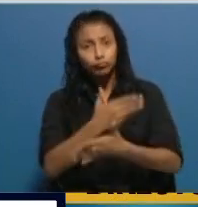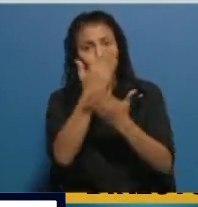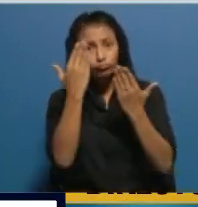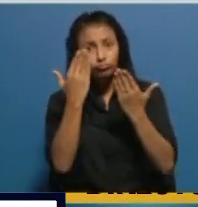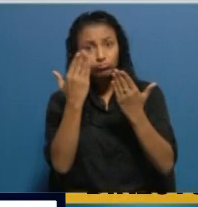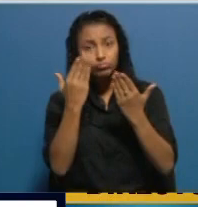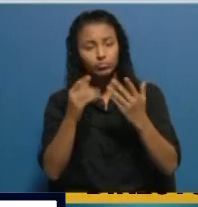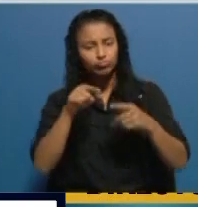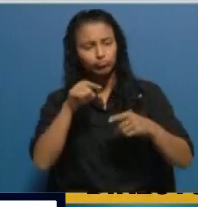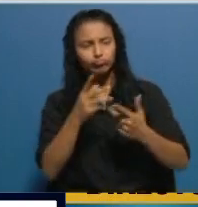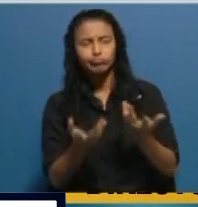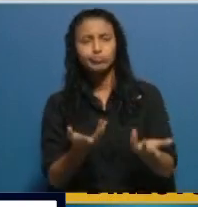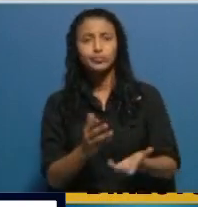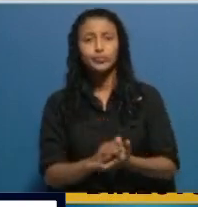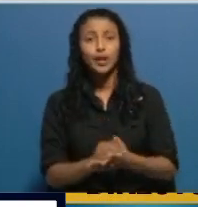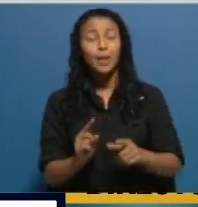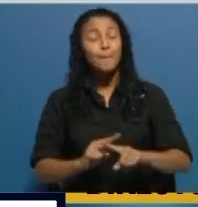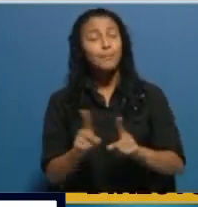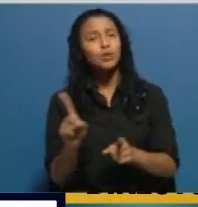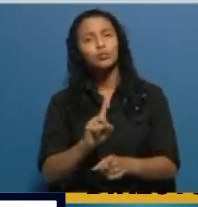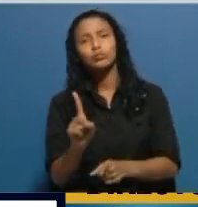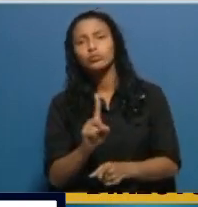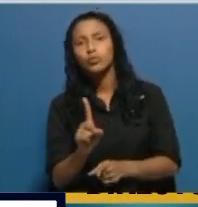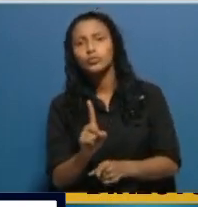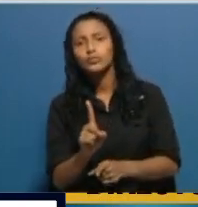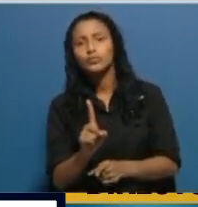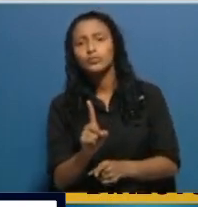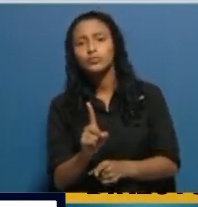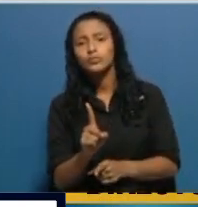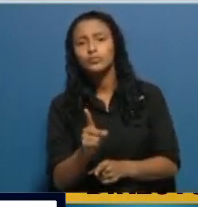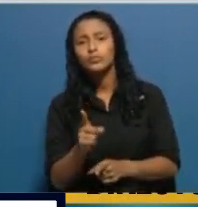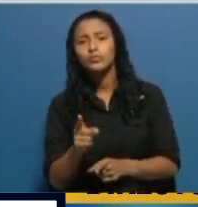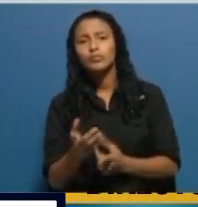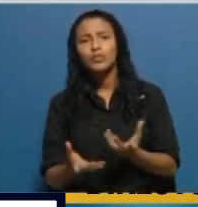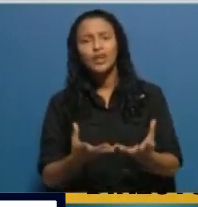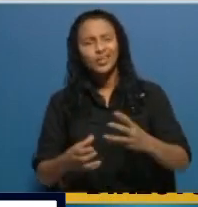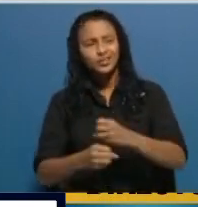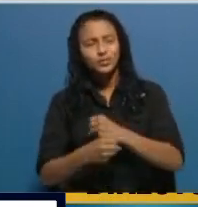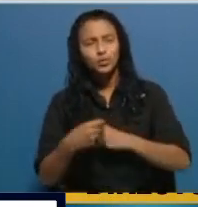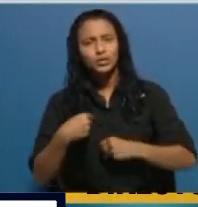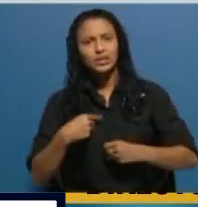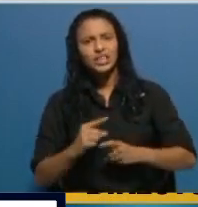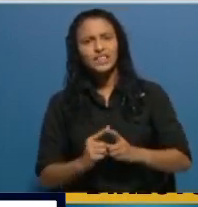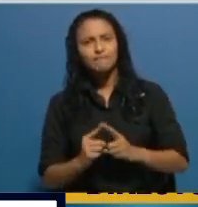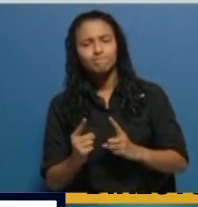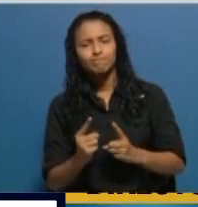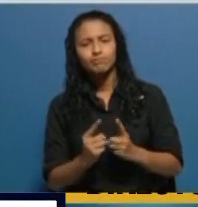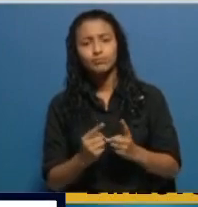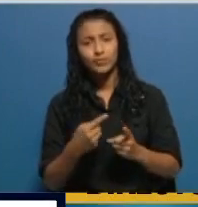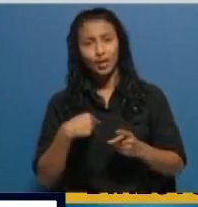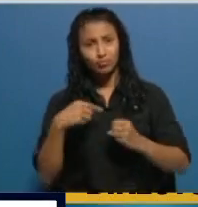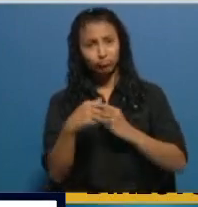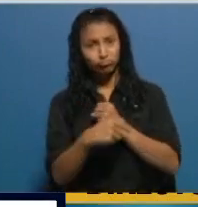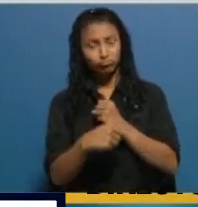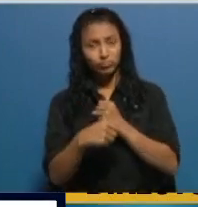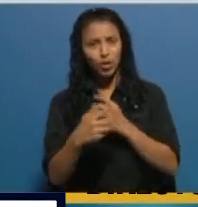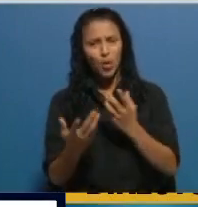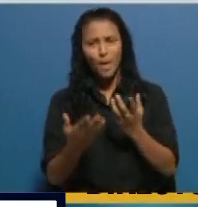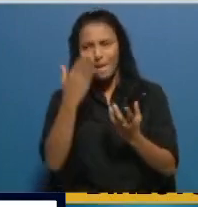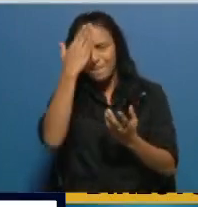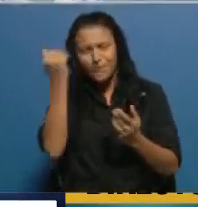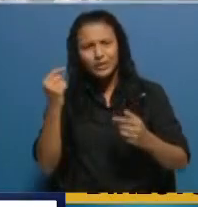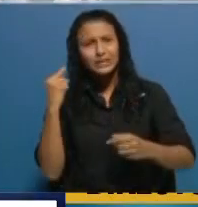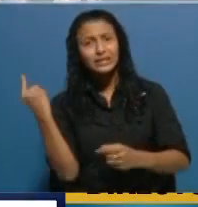estos casos pero no permitiremos que se mancille la dignidad de este órgano del estado porque cada vez que esto ocurre